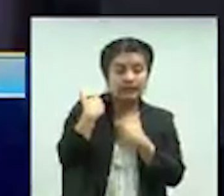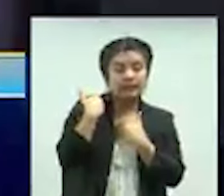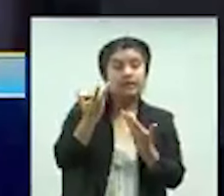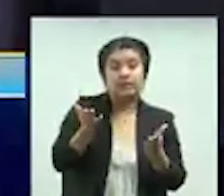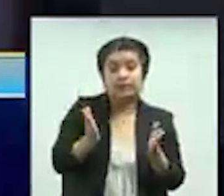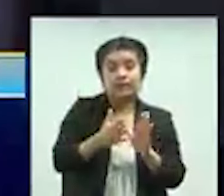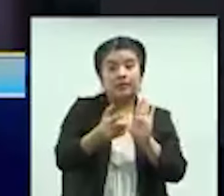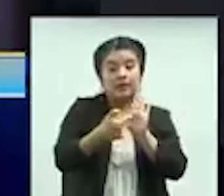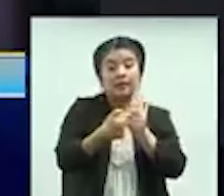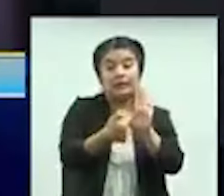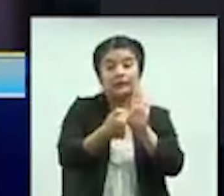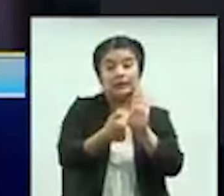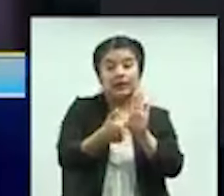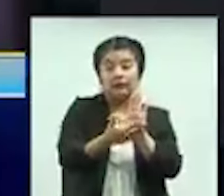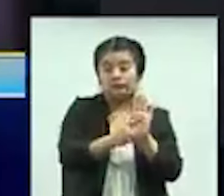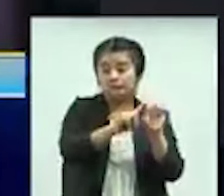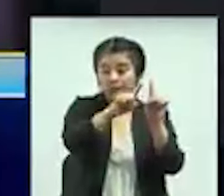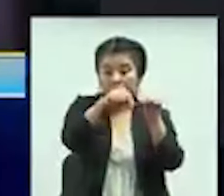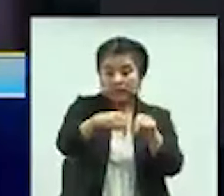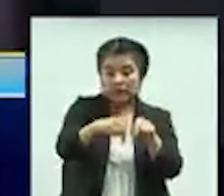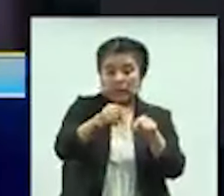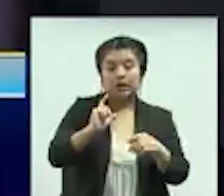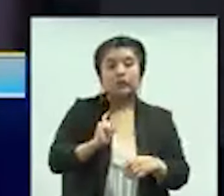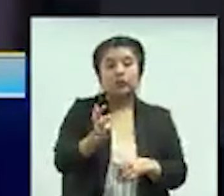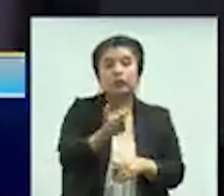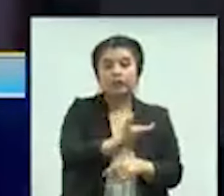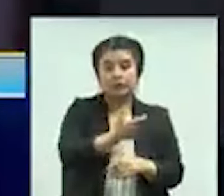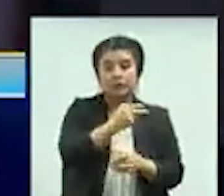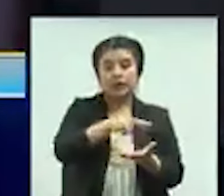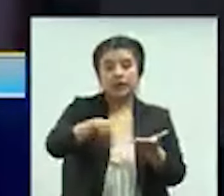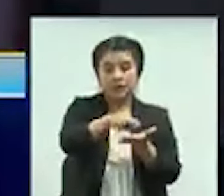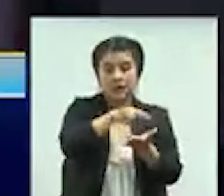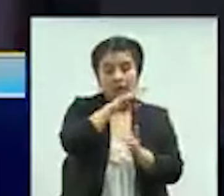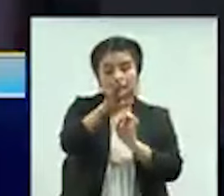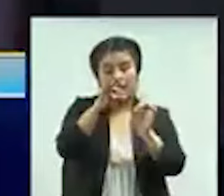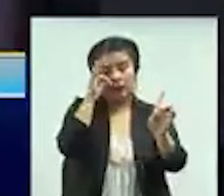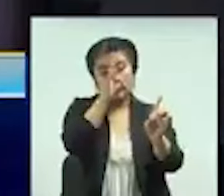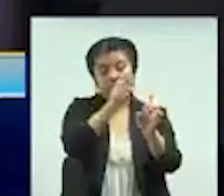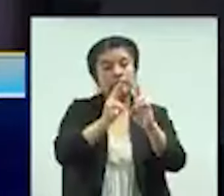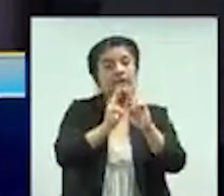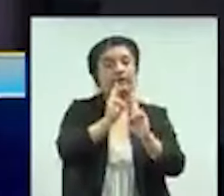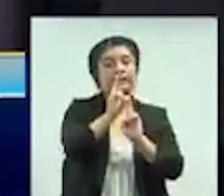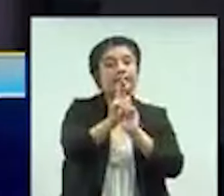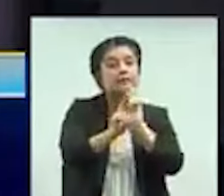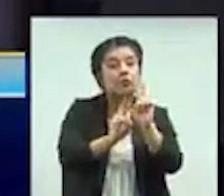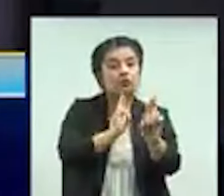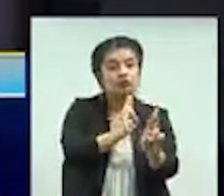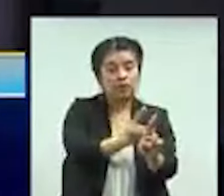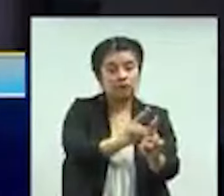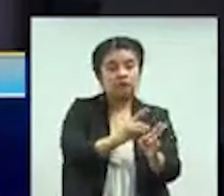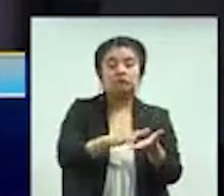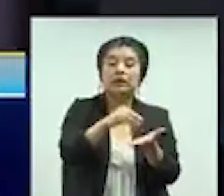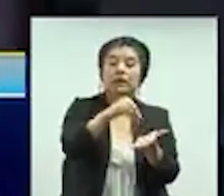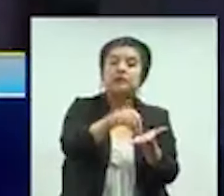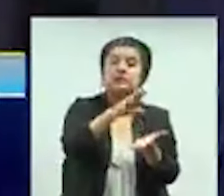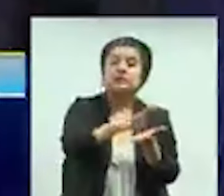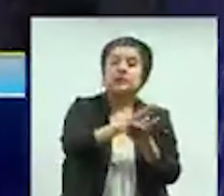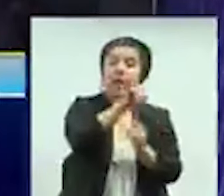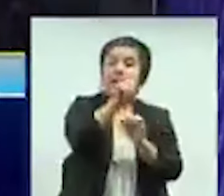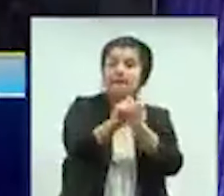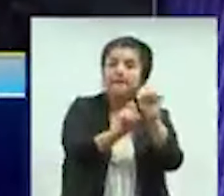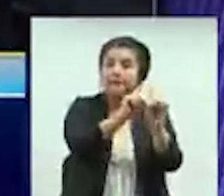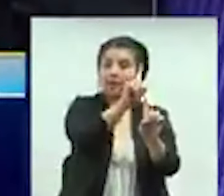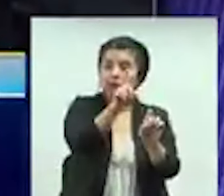de presentarse ante el Congreso de la República con el objeto de contestar las interpelaciones que le